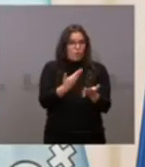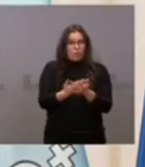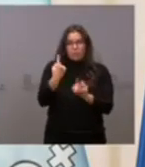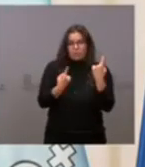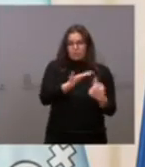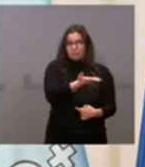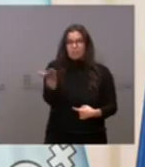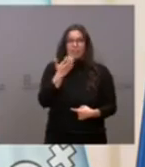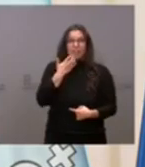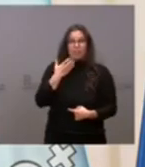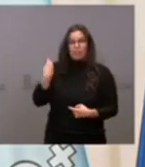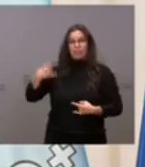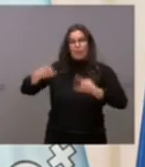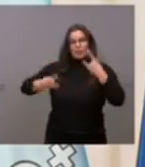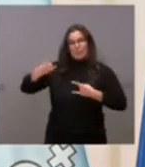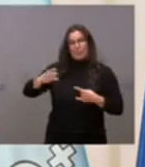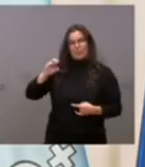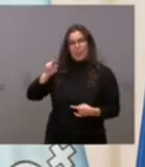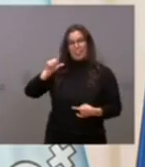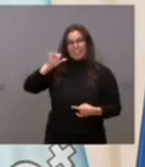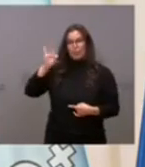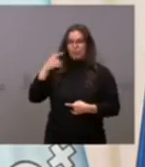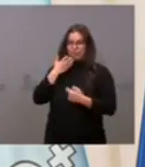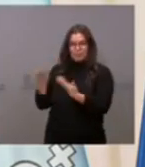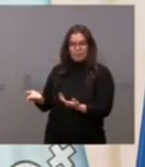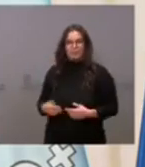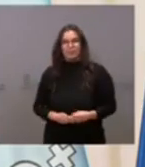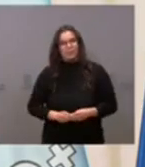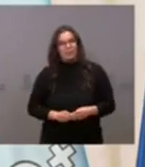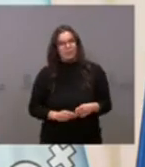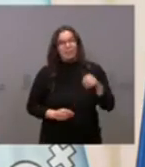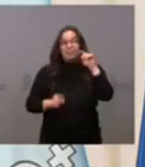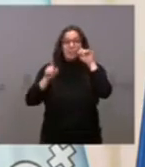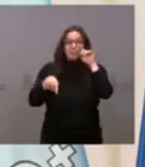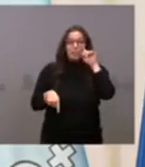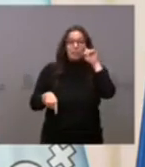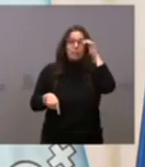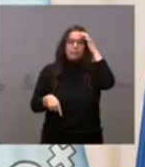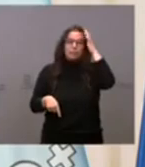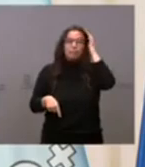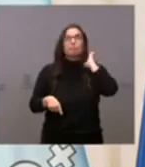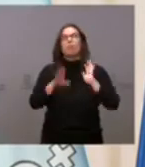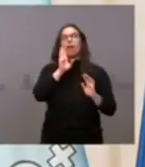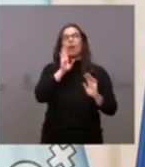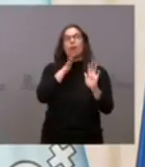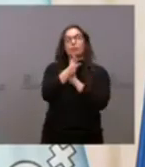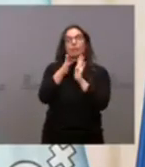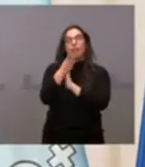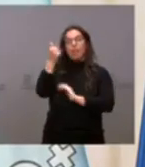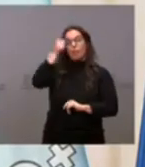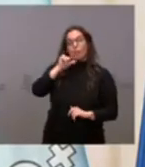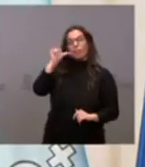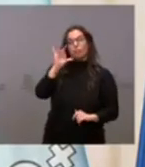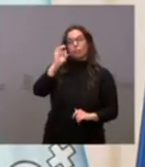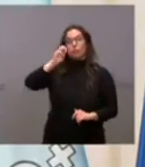ejemplos, Carlos, Carlitos nos ayuda a ello. Y como también explicaba Josep, los fondos europeos